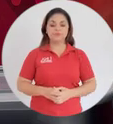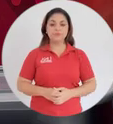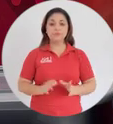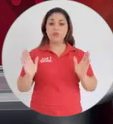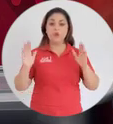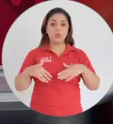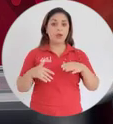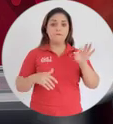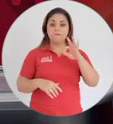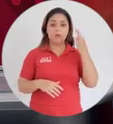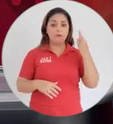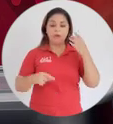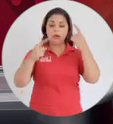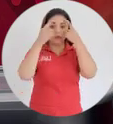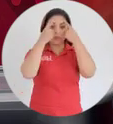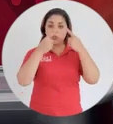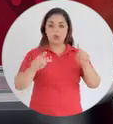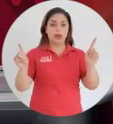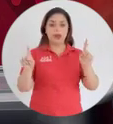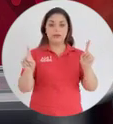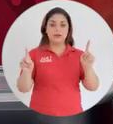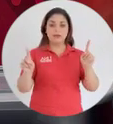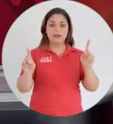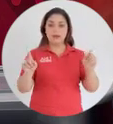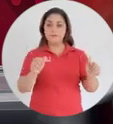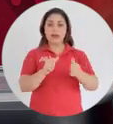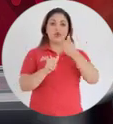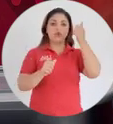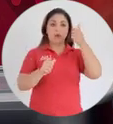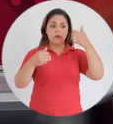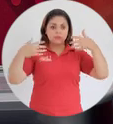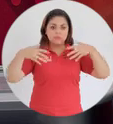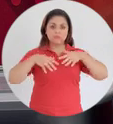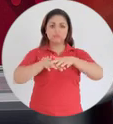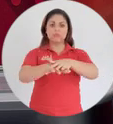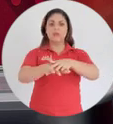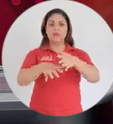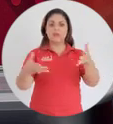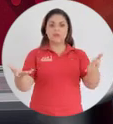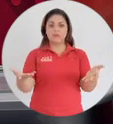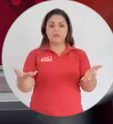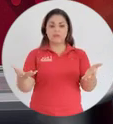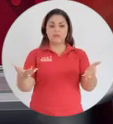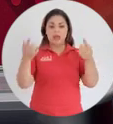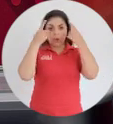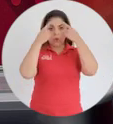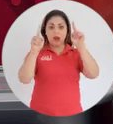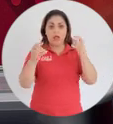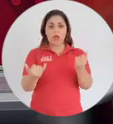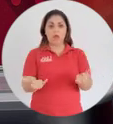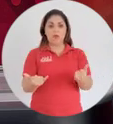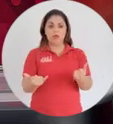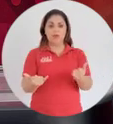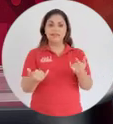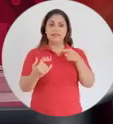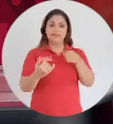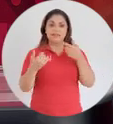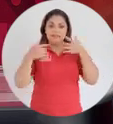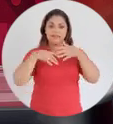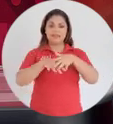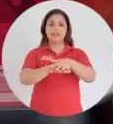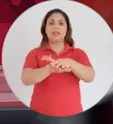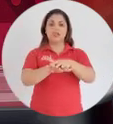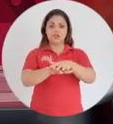No hay manera de lograr mayor integración de la que se ha logrado hasta ahora, que es